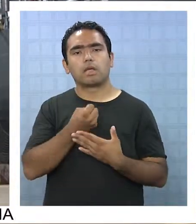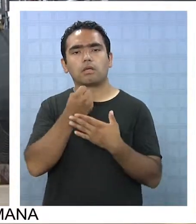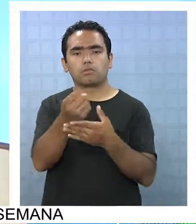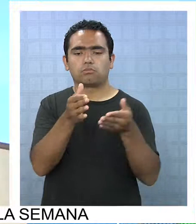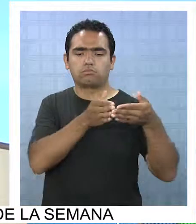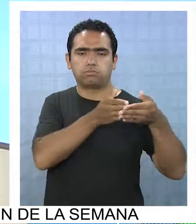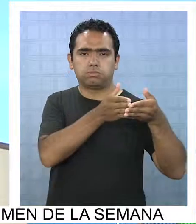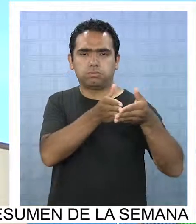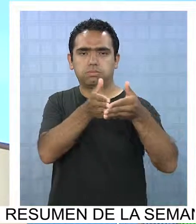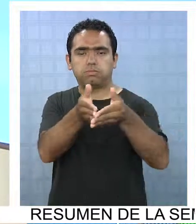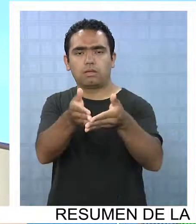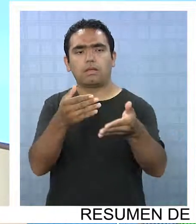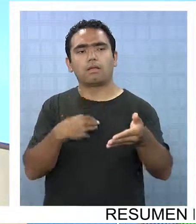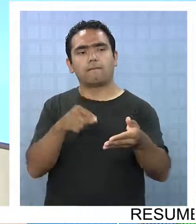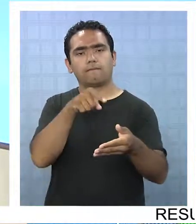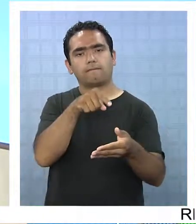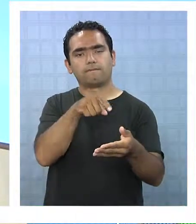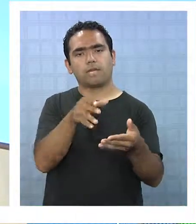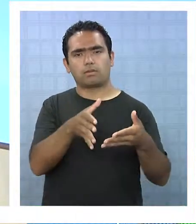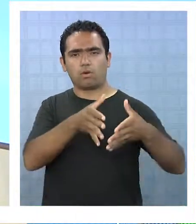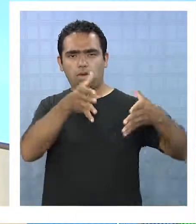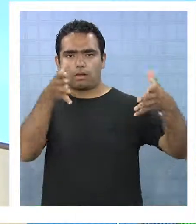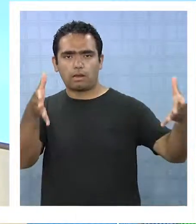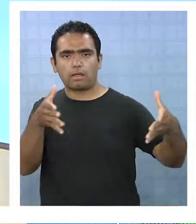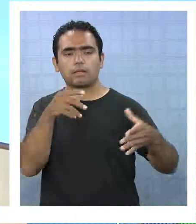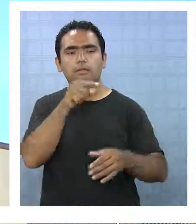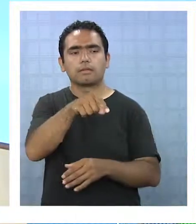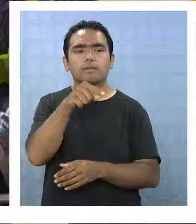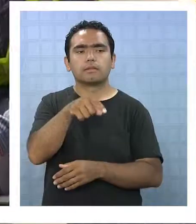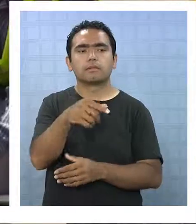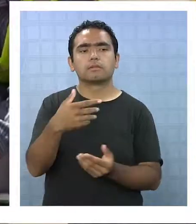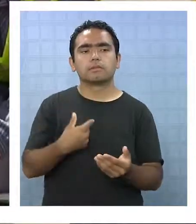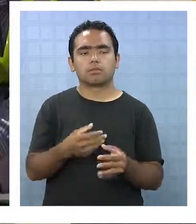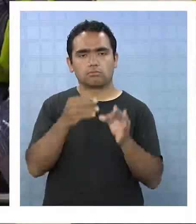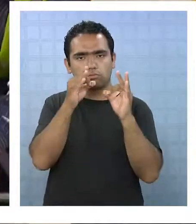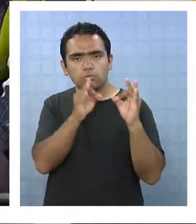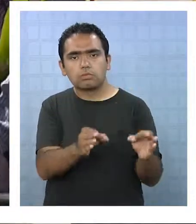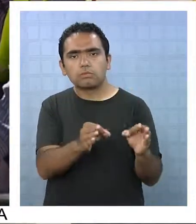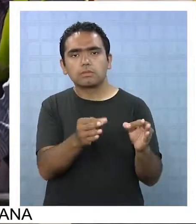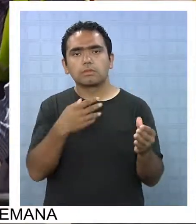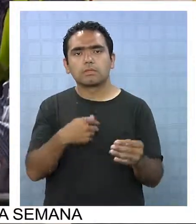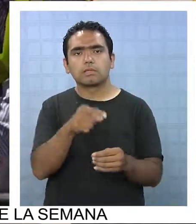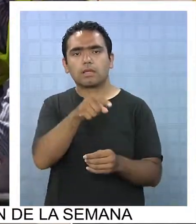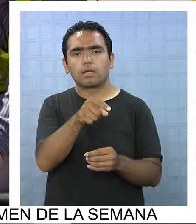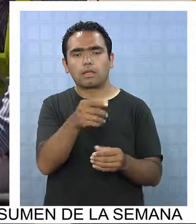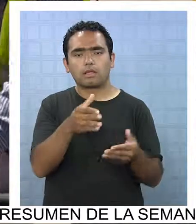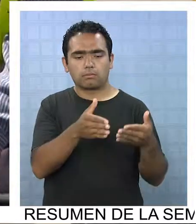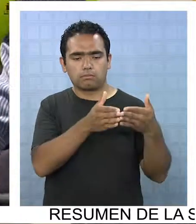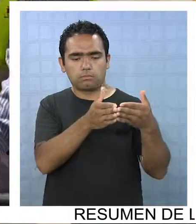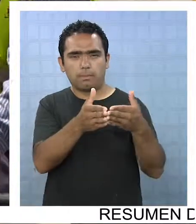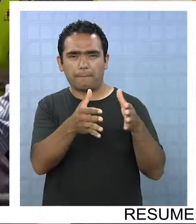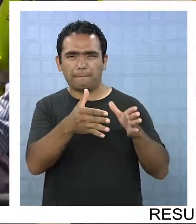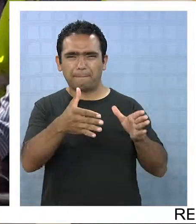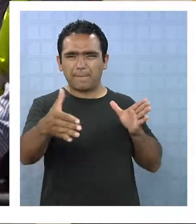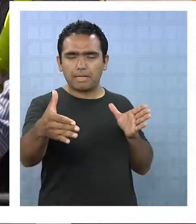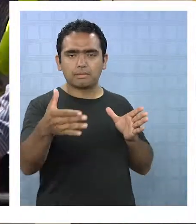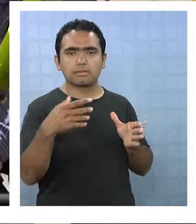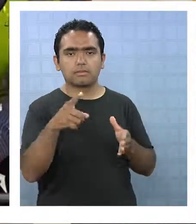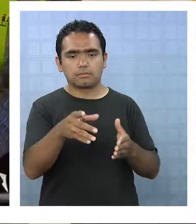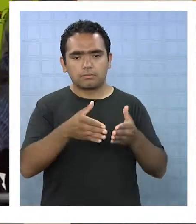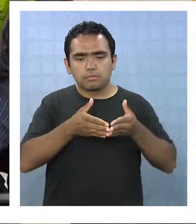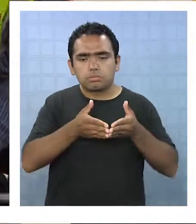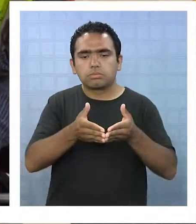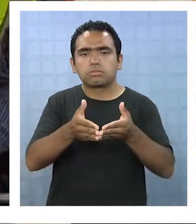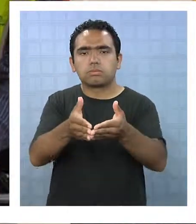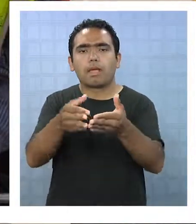Panamax. Los barcos de esta clase son aquellos diseñados para ajustarse a las dimensiones máximas permitidas para el tránsito por el canal